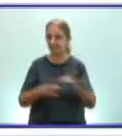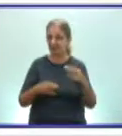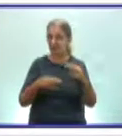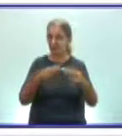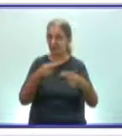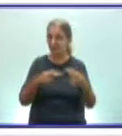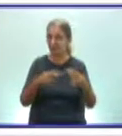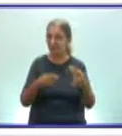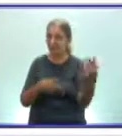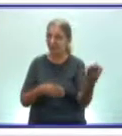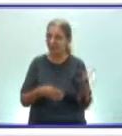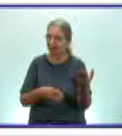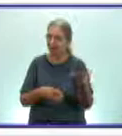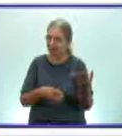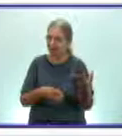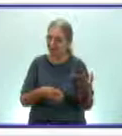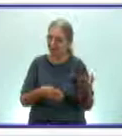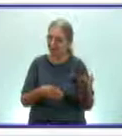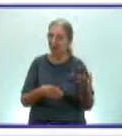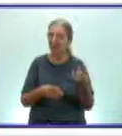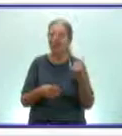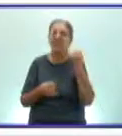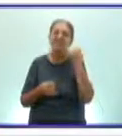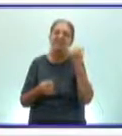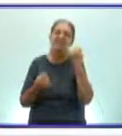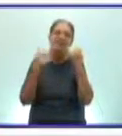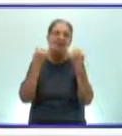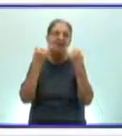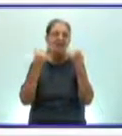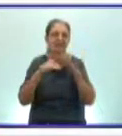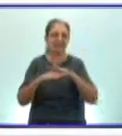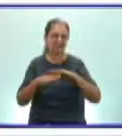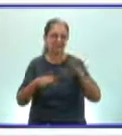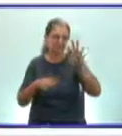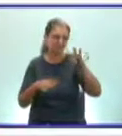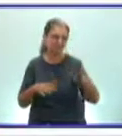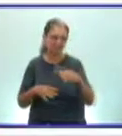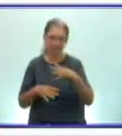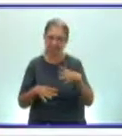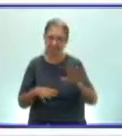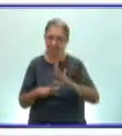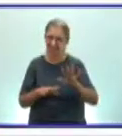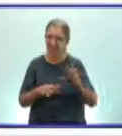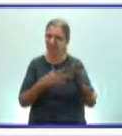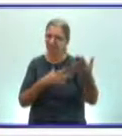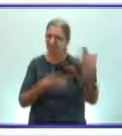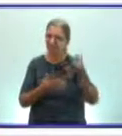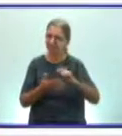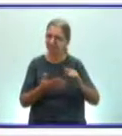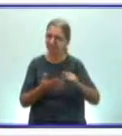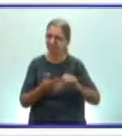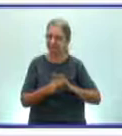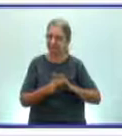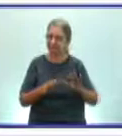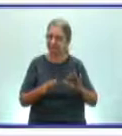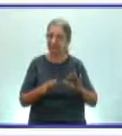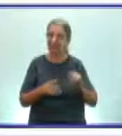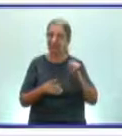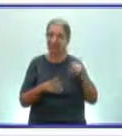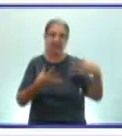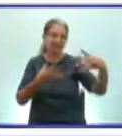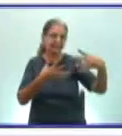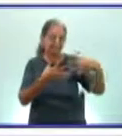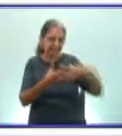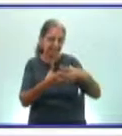rápida porque es sencillamente identificar en la tabla que ya tienes copiada con qué valor se corresponde.